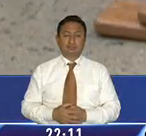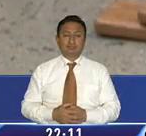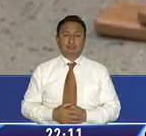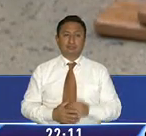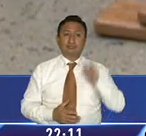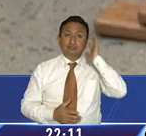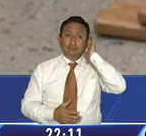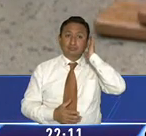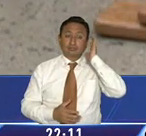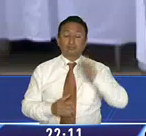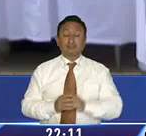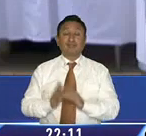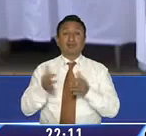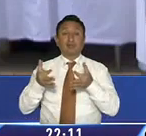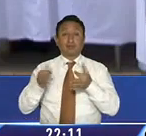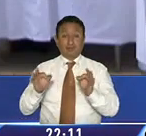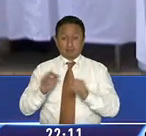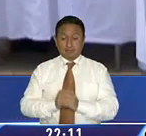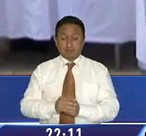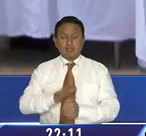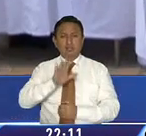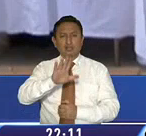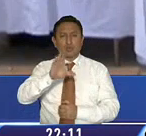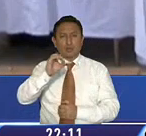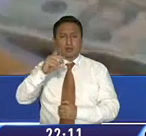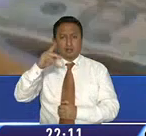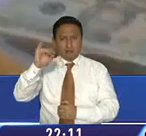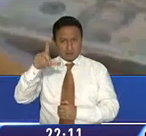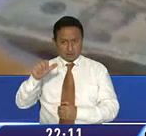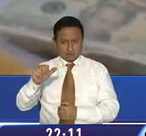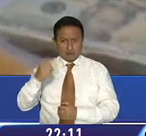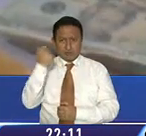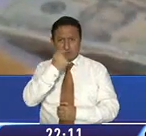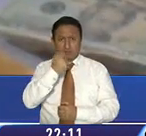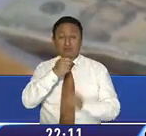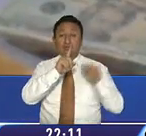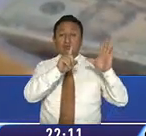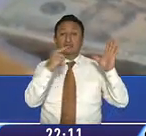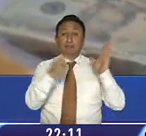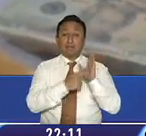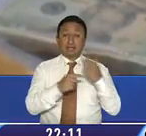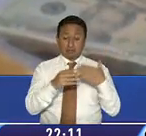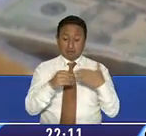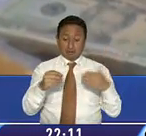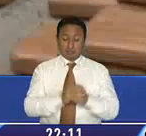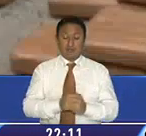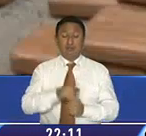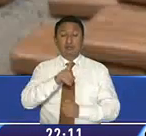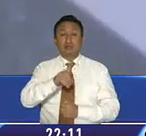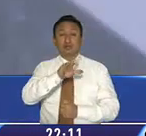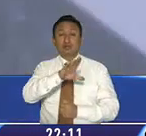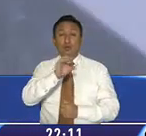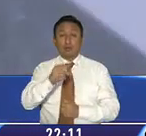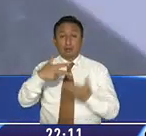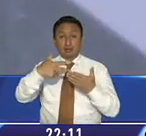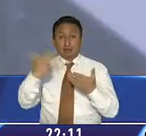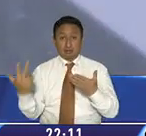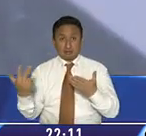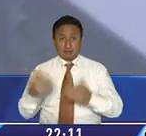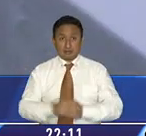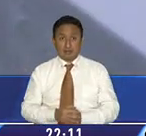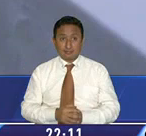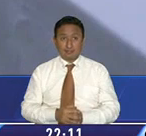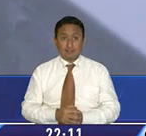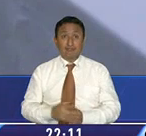En febrero encontraron 50 kilos de coca, $6,000 en efectivo, 150,000 en cheques al portador